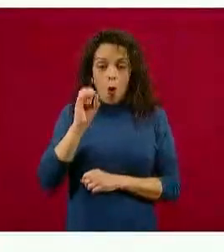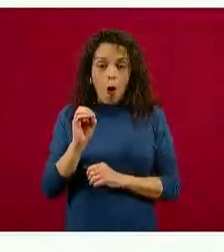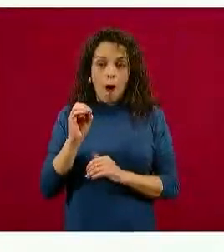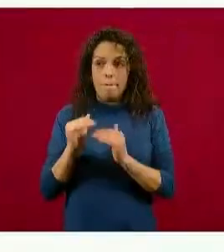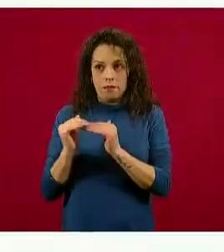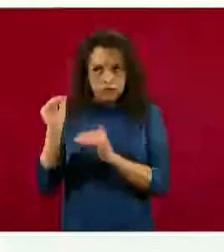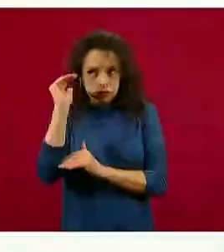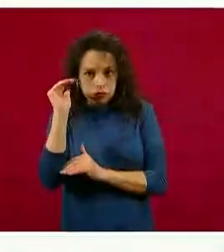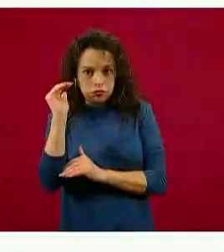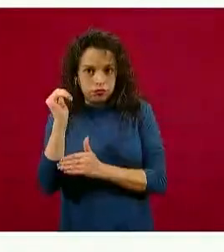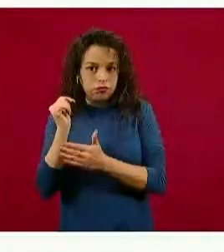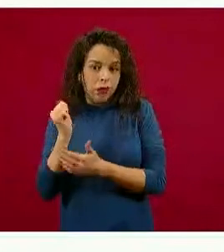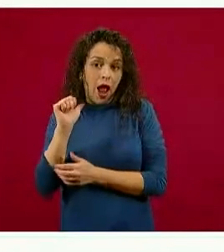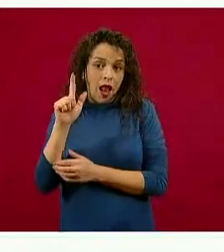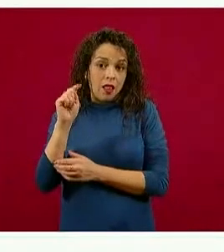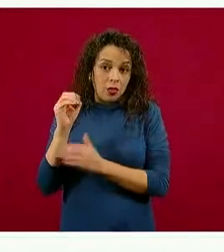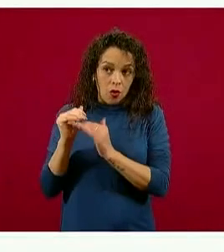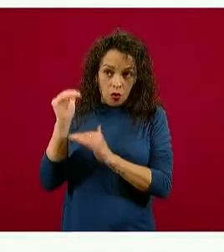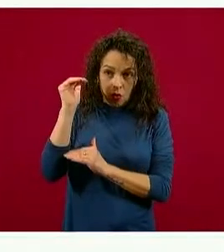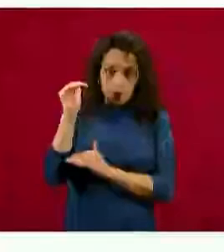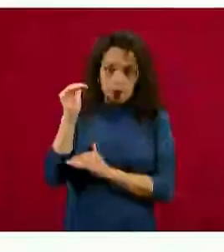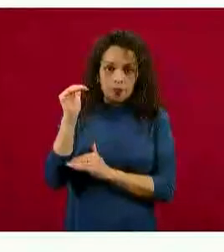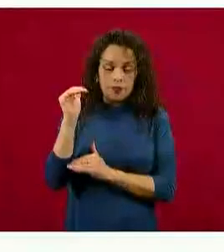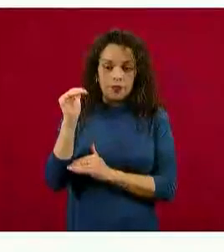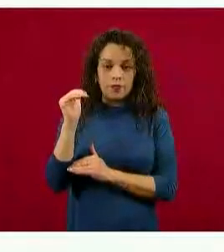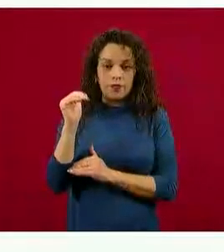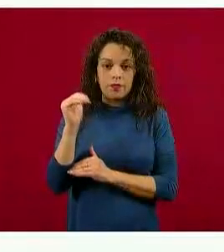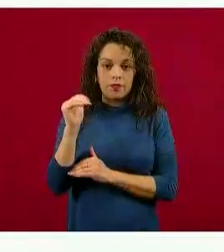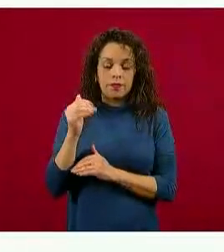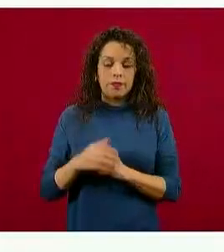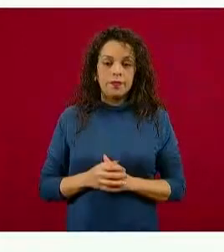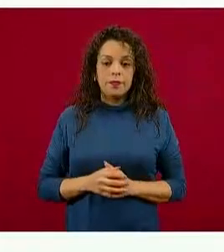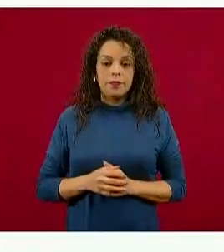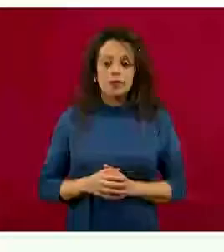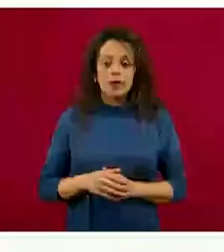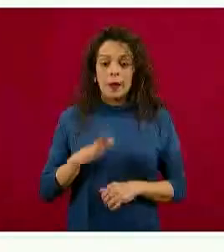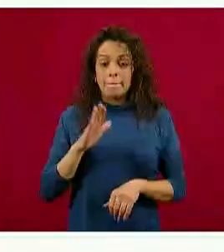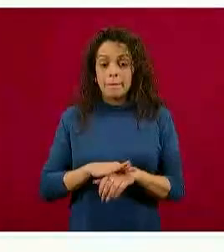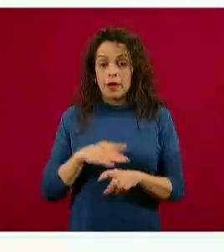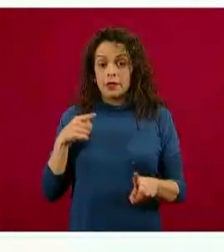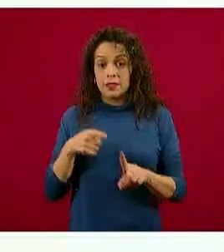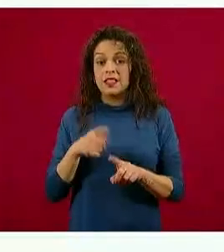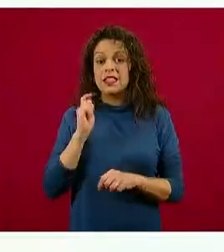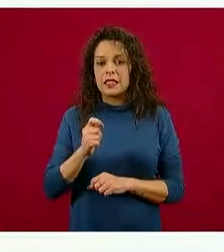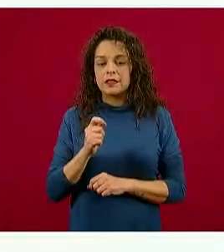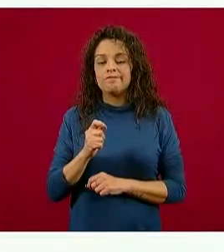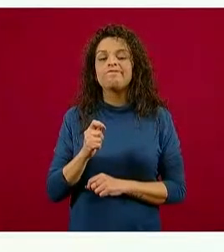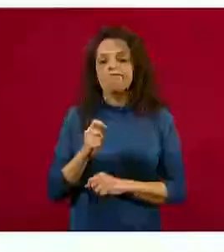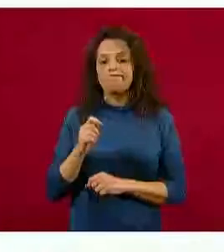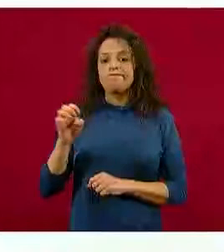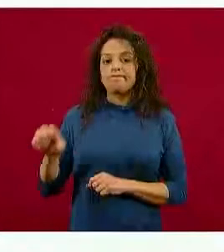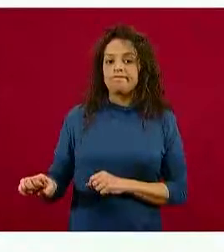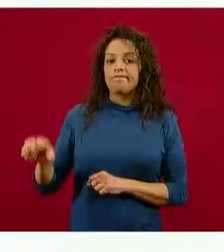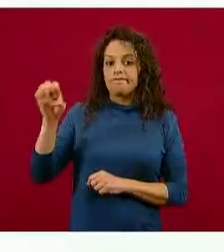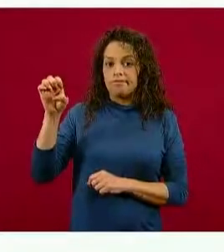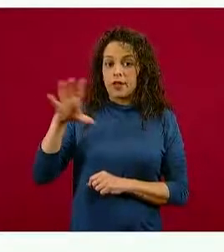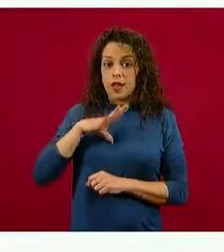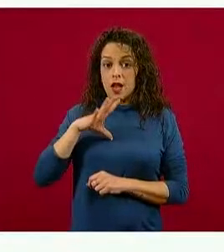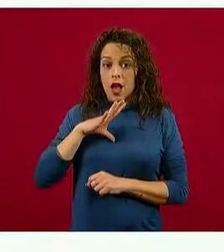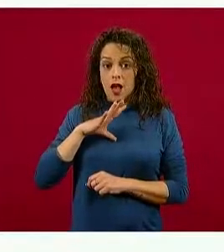arriba de lo que tiene una mujer promedio. Y el principal punto es edad, ¿no? Digo, si tienen menos de 40